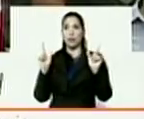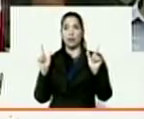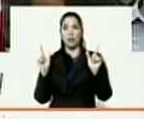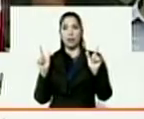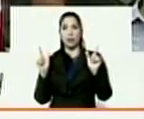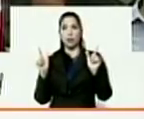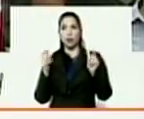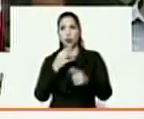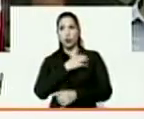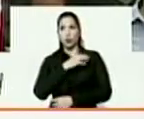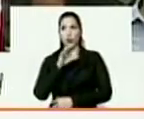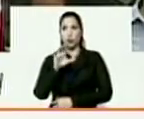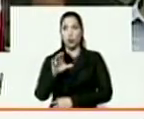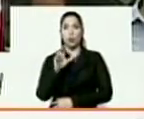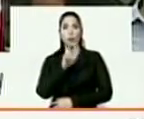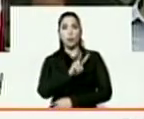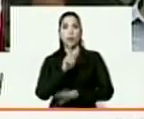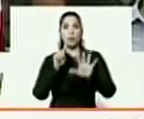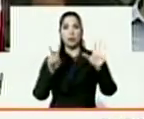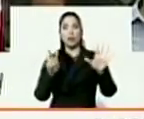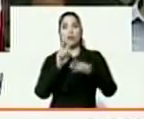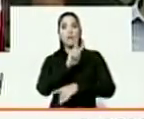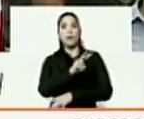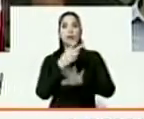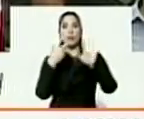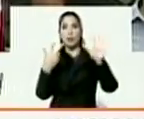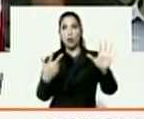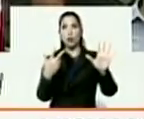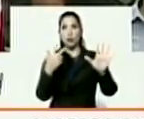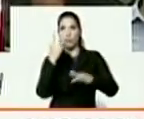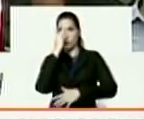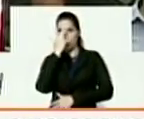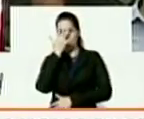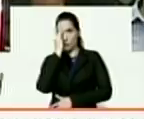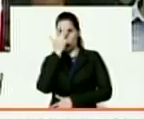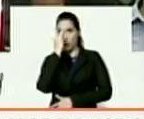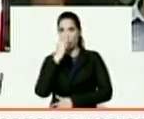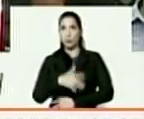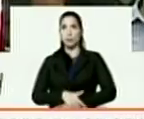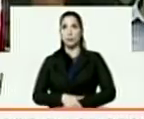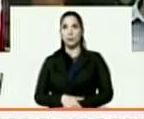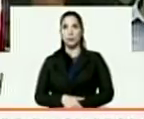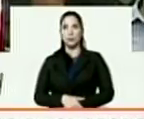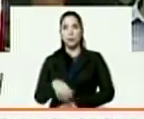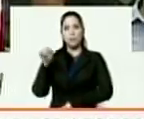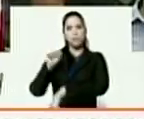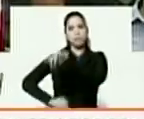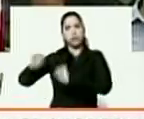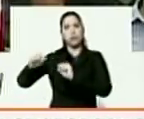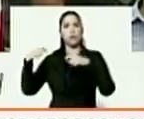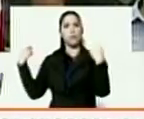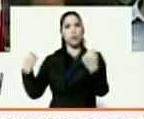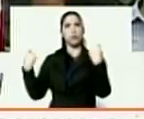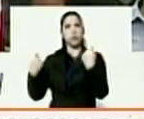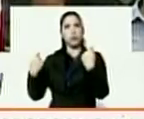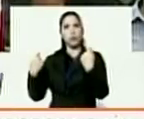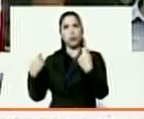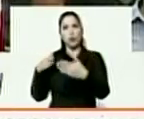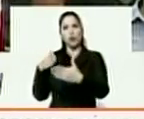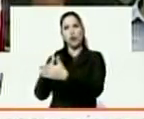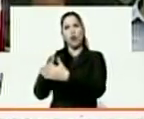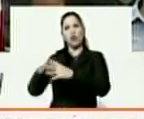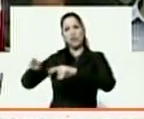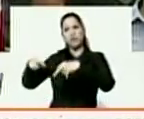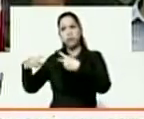el 27 y 28 de de febrero rebelión popular contra las medidas